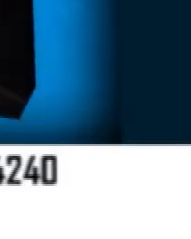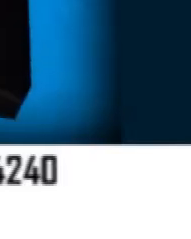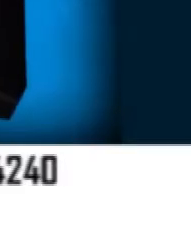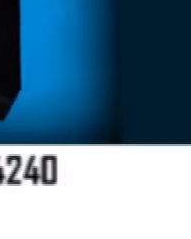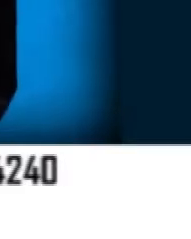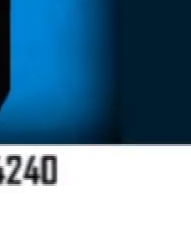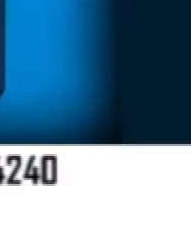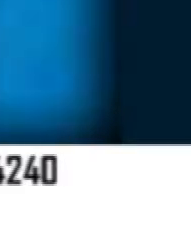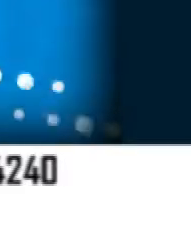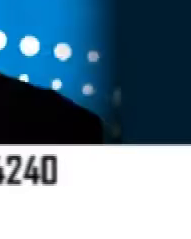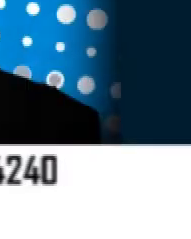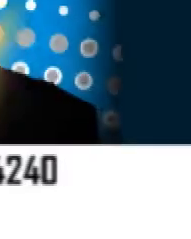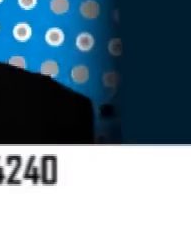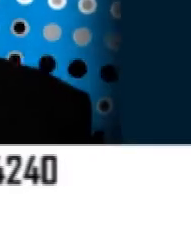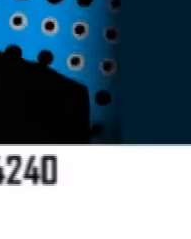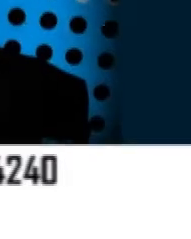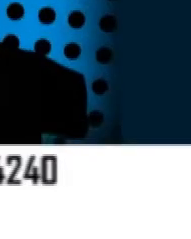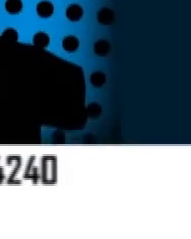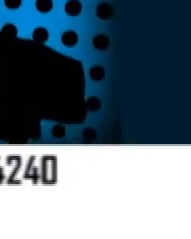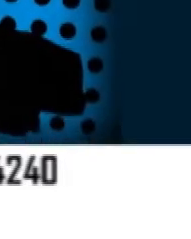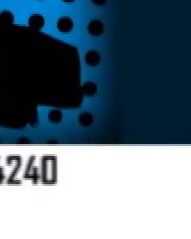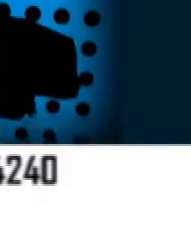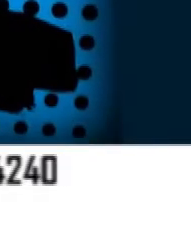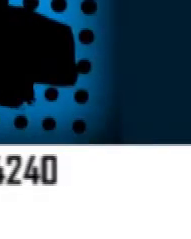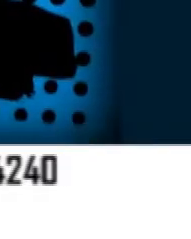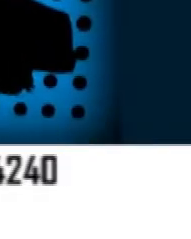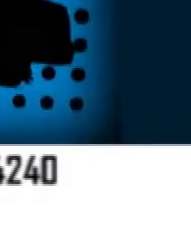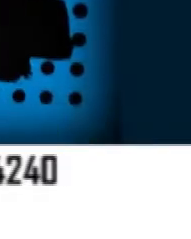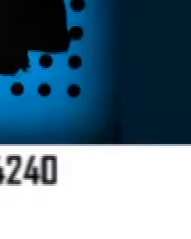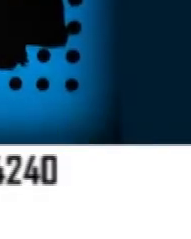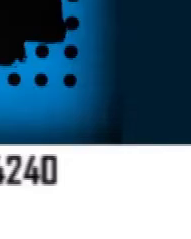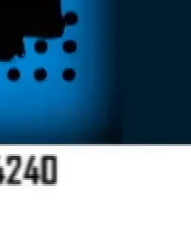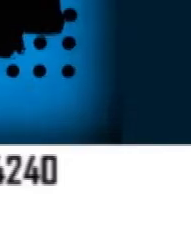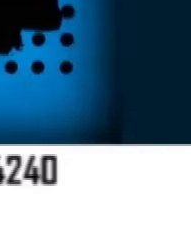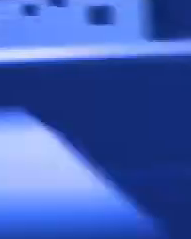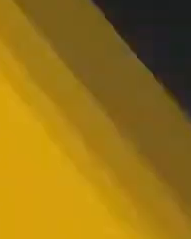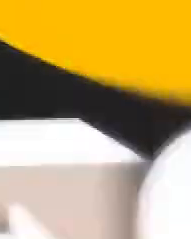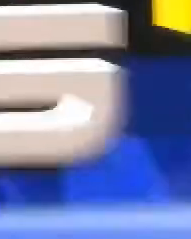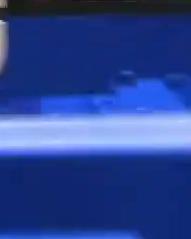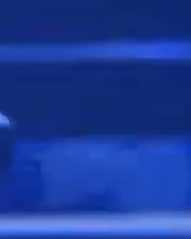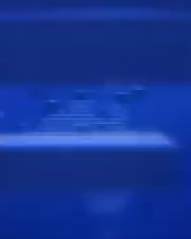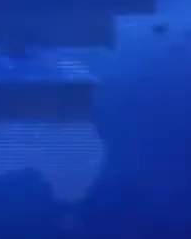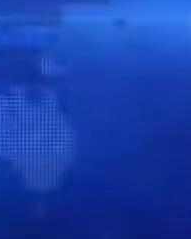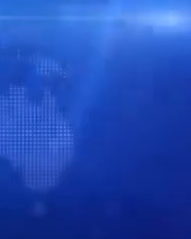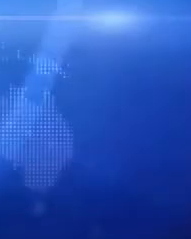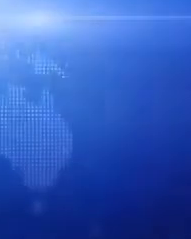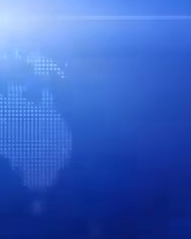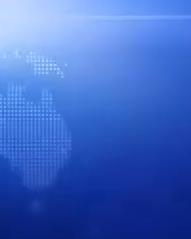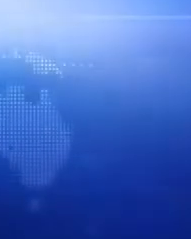Paraíso Bermejo desde las 7 de la noche. ¡Te esperamos!